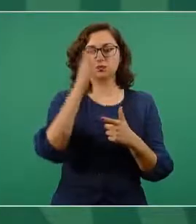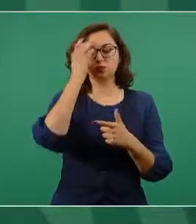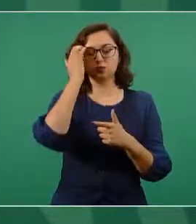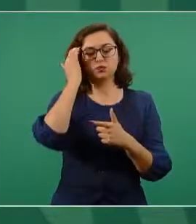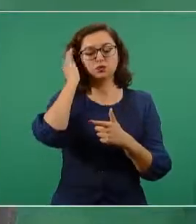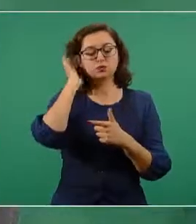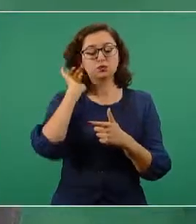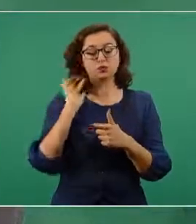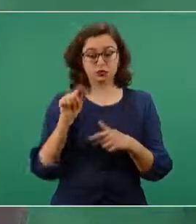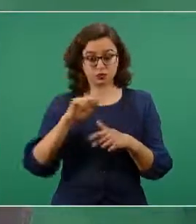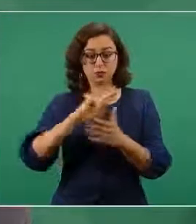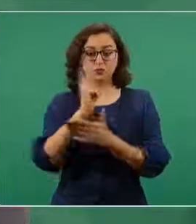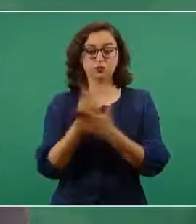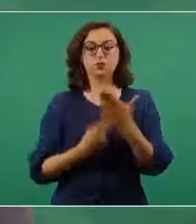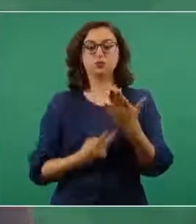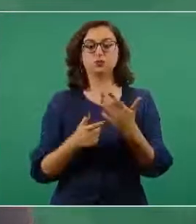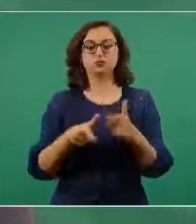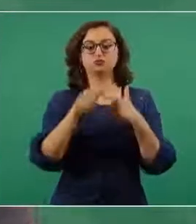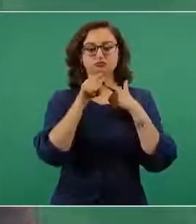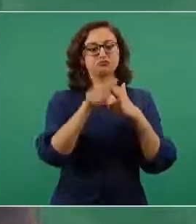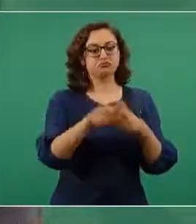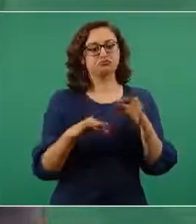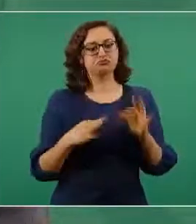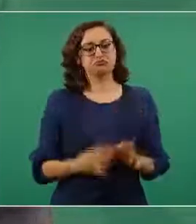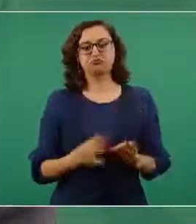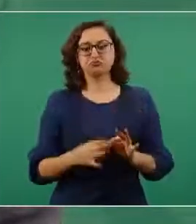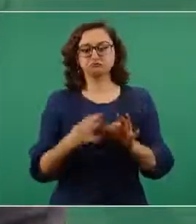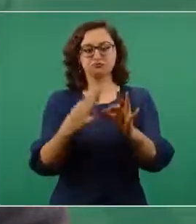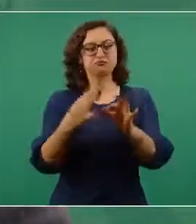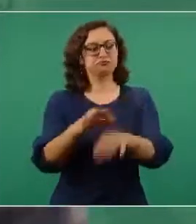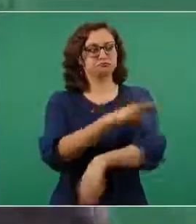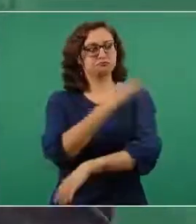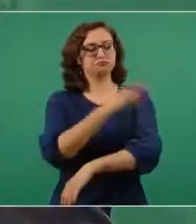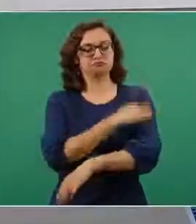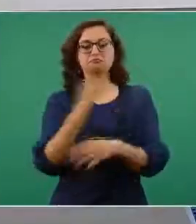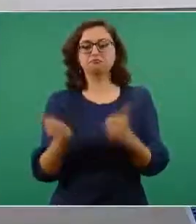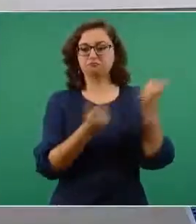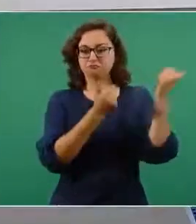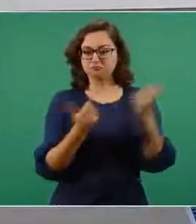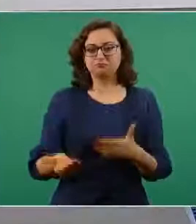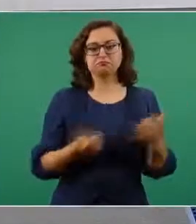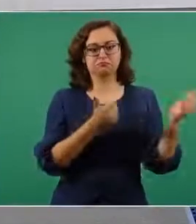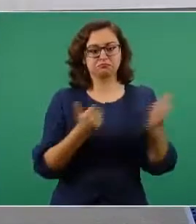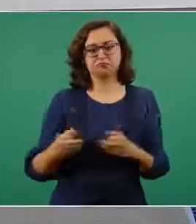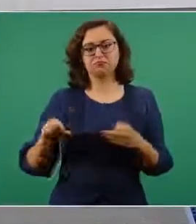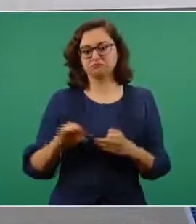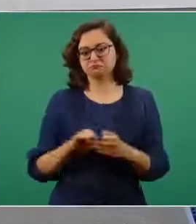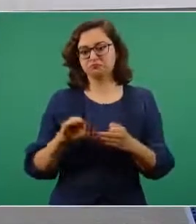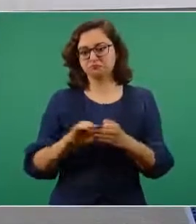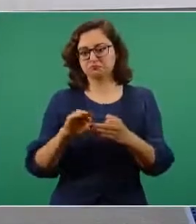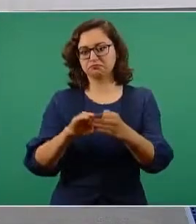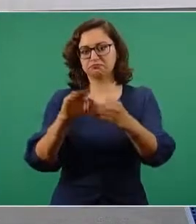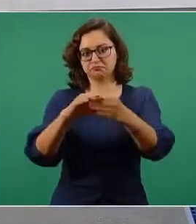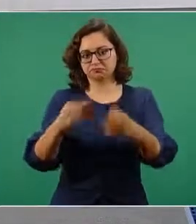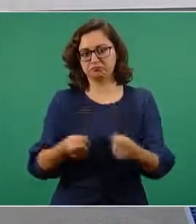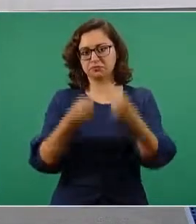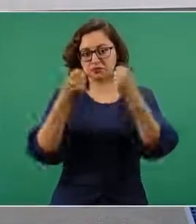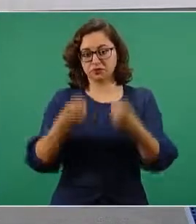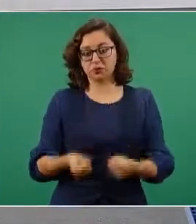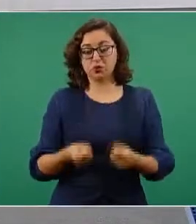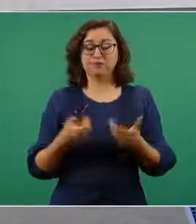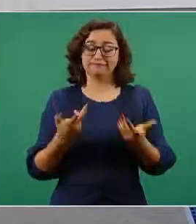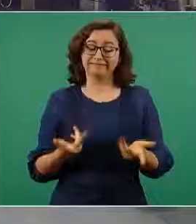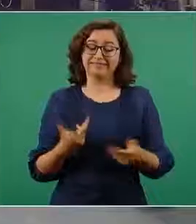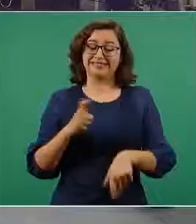programa y afortunadamente tenemos garantizadas las vacunas que se requieren. Es un asunto de